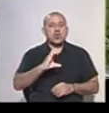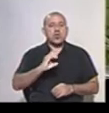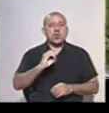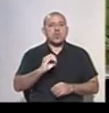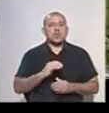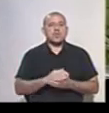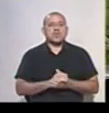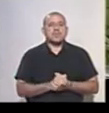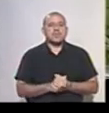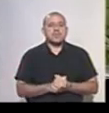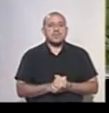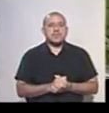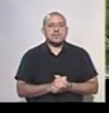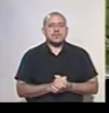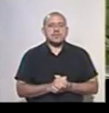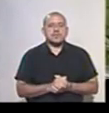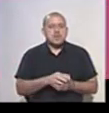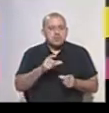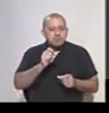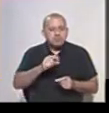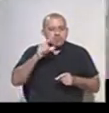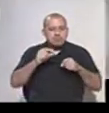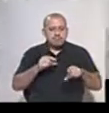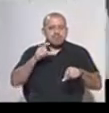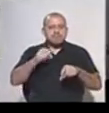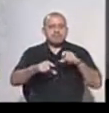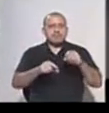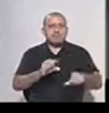Ínfimo, veo. Vas salpicando unas gotitas. Sí, unas gotitas.